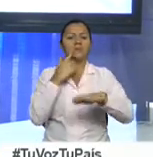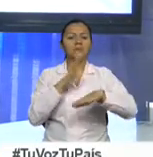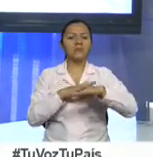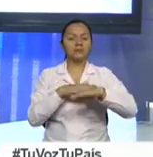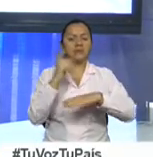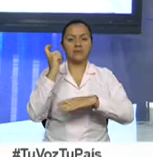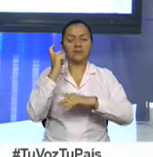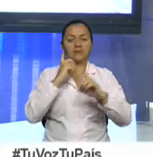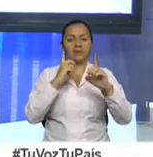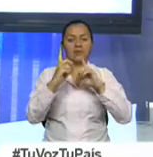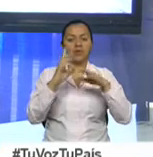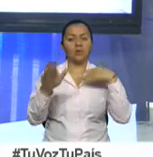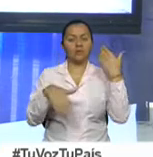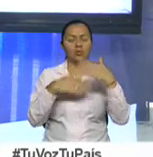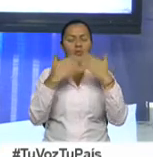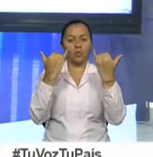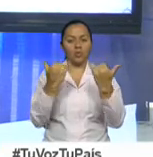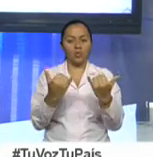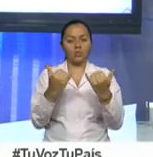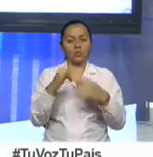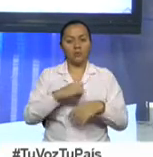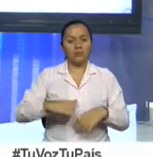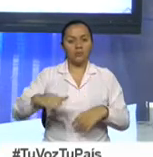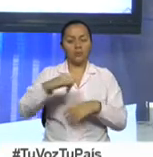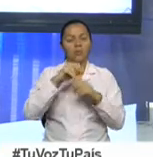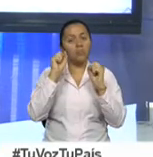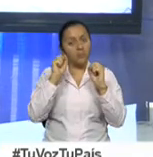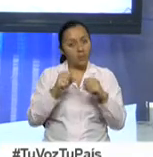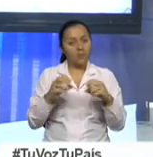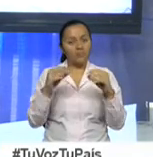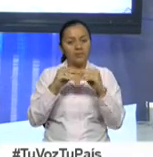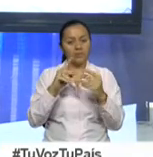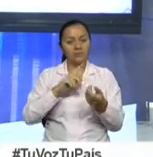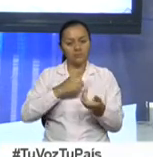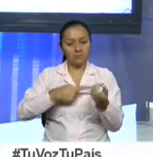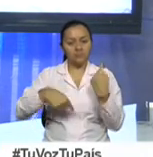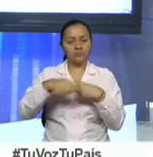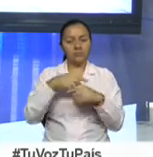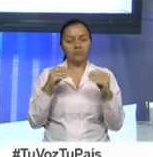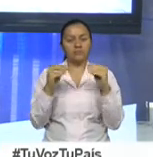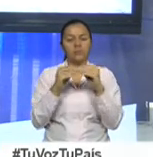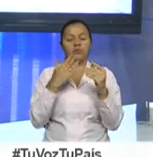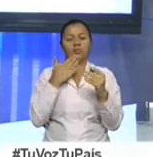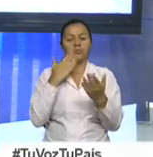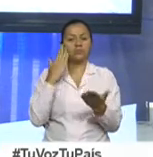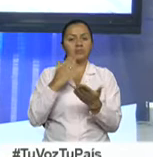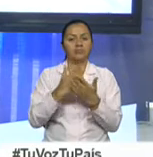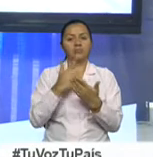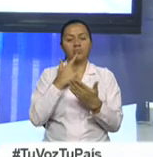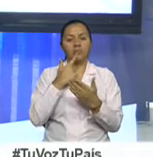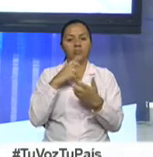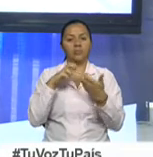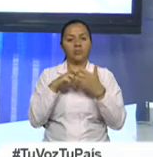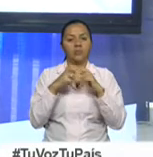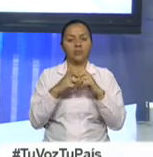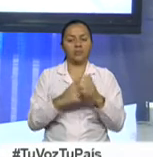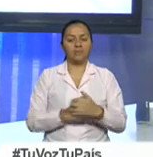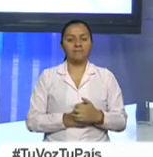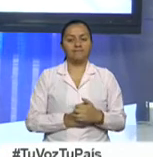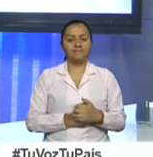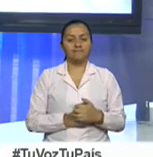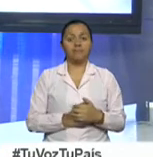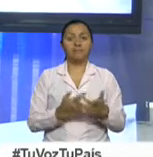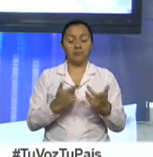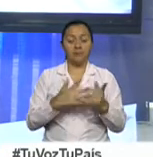de un diálogo constructivo y democrático que permita que se reinstaure la paz y se frenen los actos de violencia en este país. En el